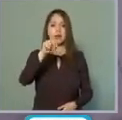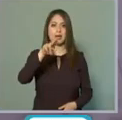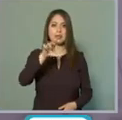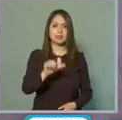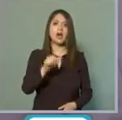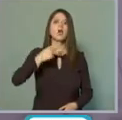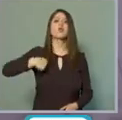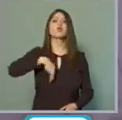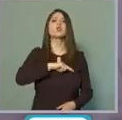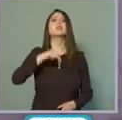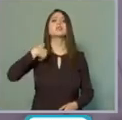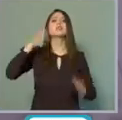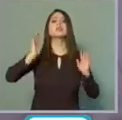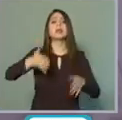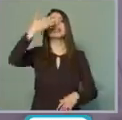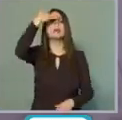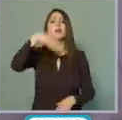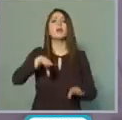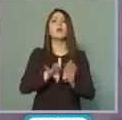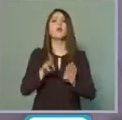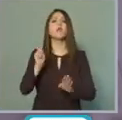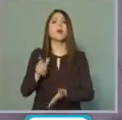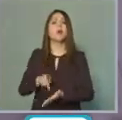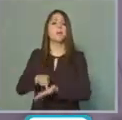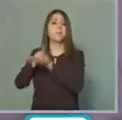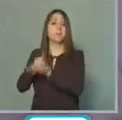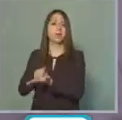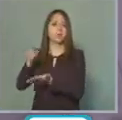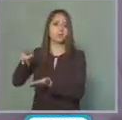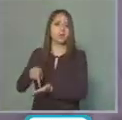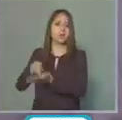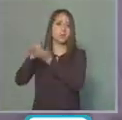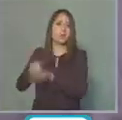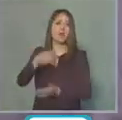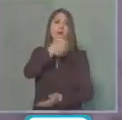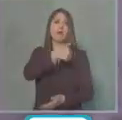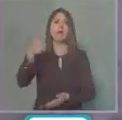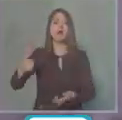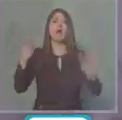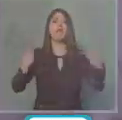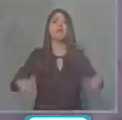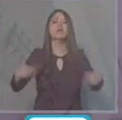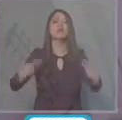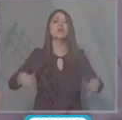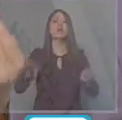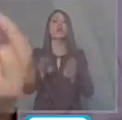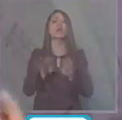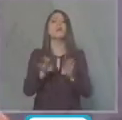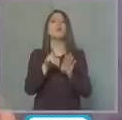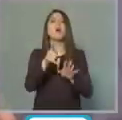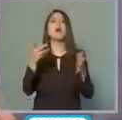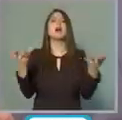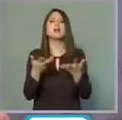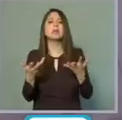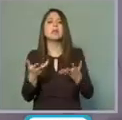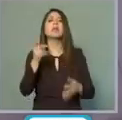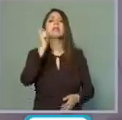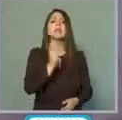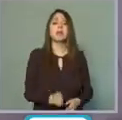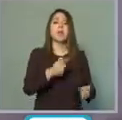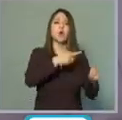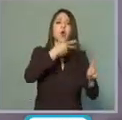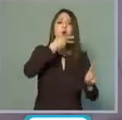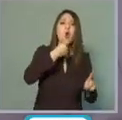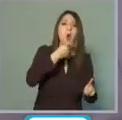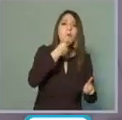de poder determinar un peso adecuado a cada persona y este va en función, por supuesto, al género. Un